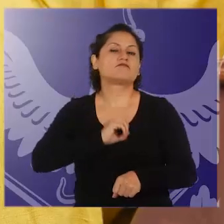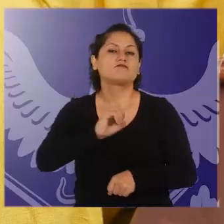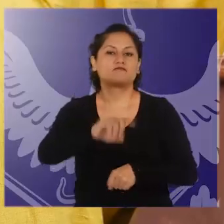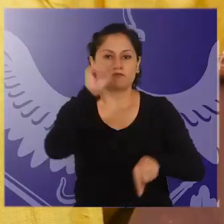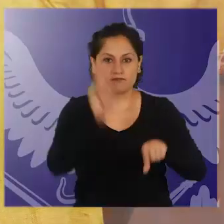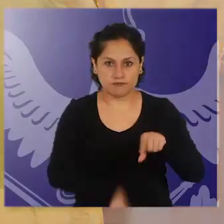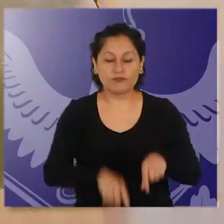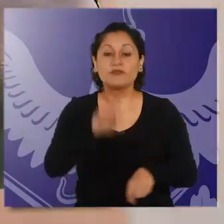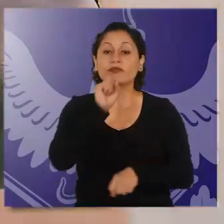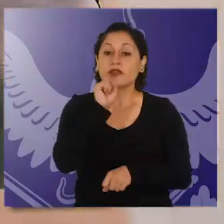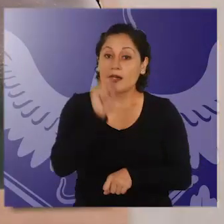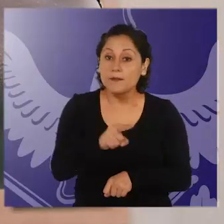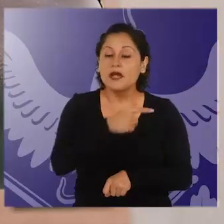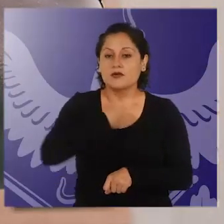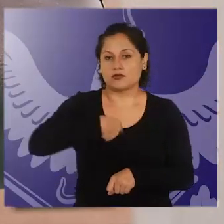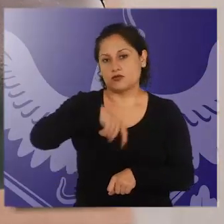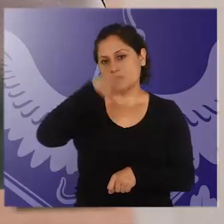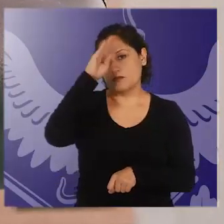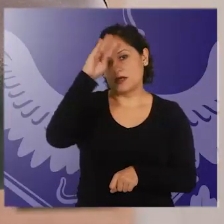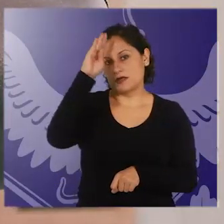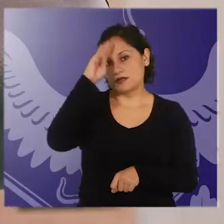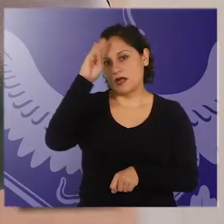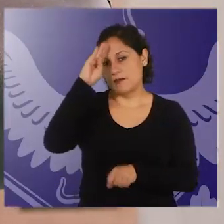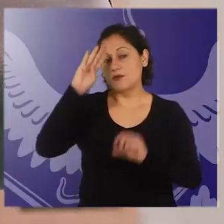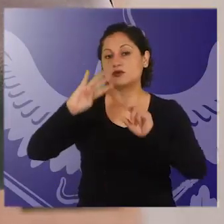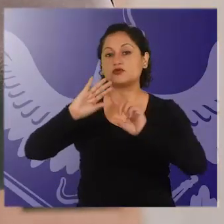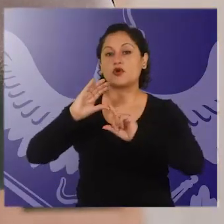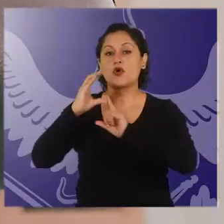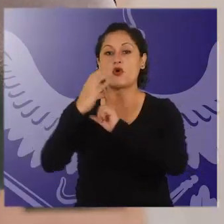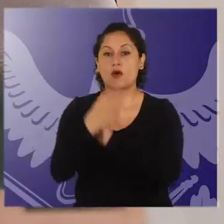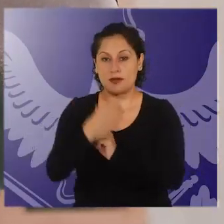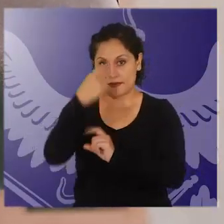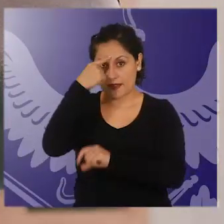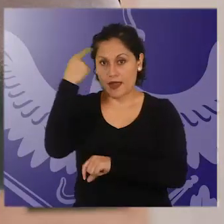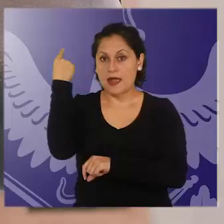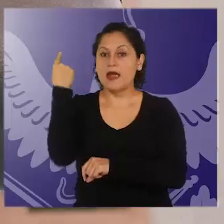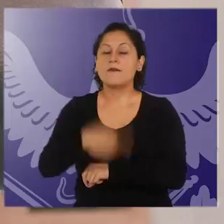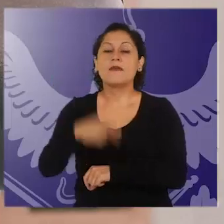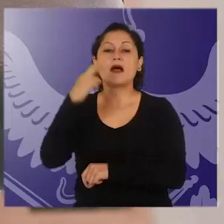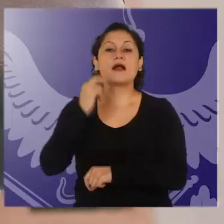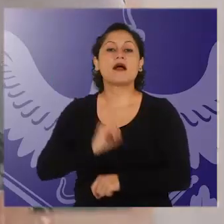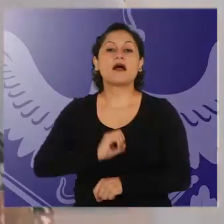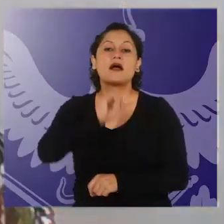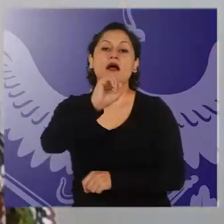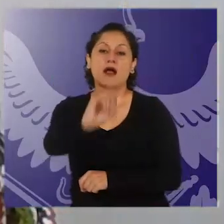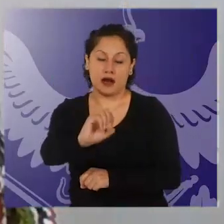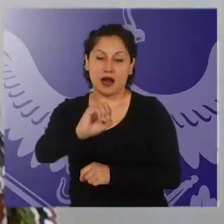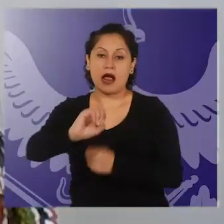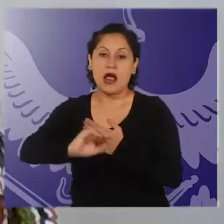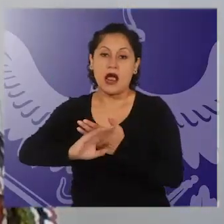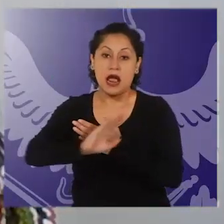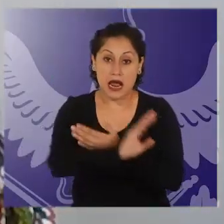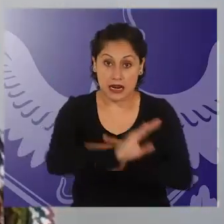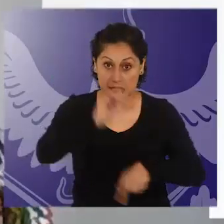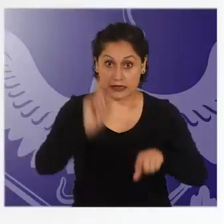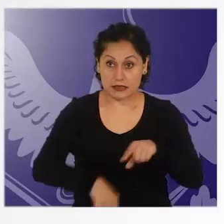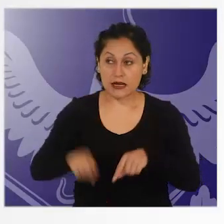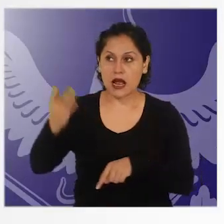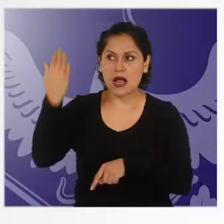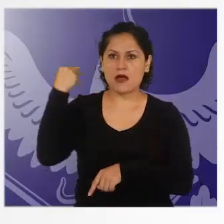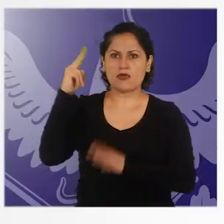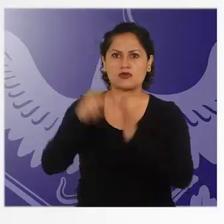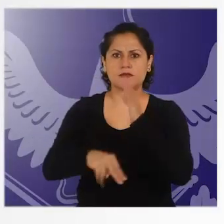manera, creemos que es indispensable que se cumplan las recomendaciones que el Comité para la Eliminación de la Discriminación Racial hizo a México